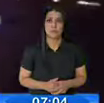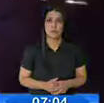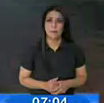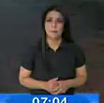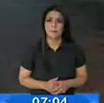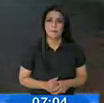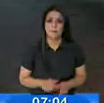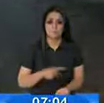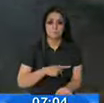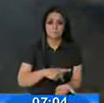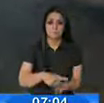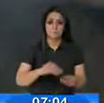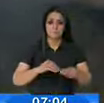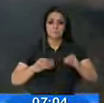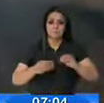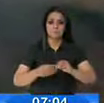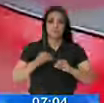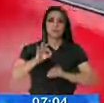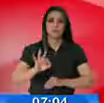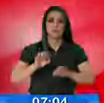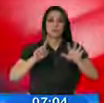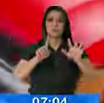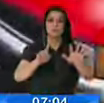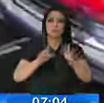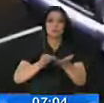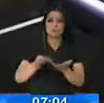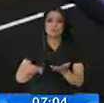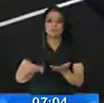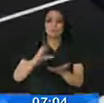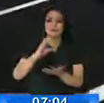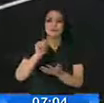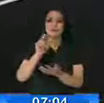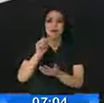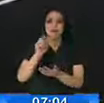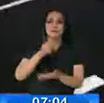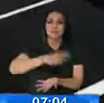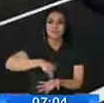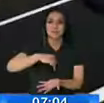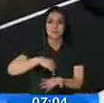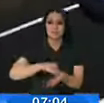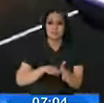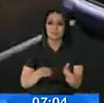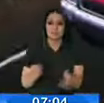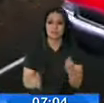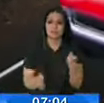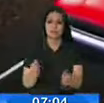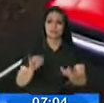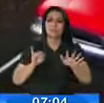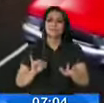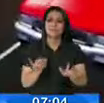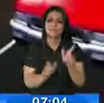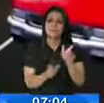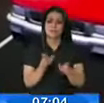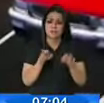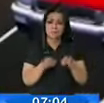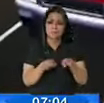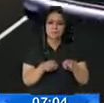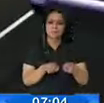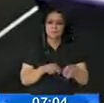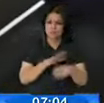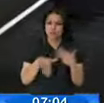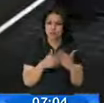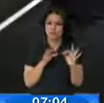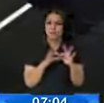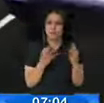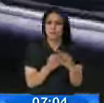Ocurrió en el kilómetro 81 de la vía Flavio Alfaro del Carmen en la provincia de Manabí. Una camioneta con seis personas, todos miembros de una misma familia,